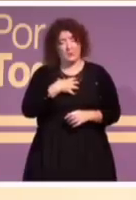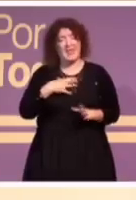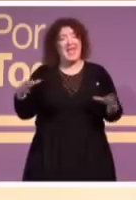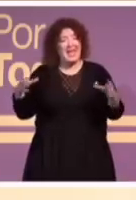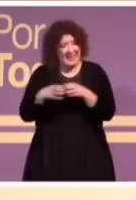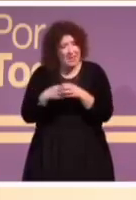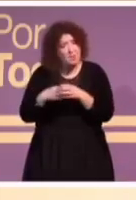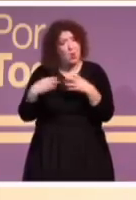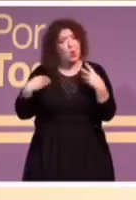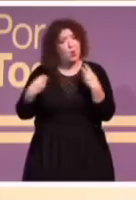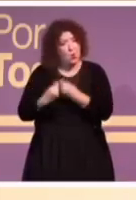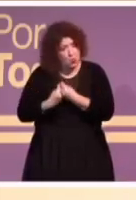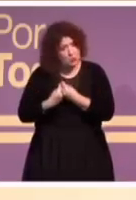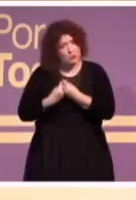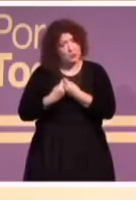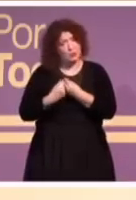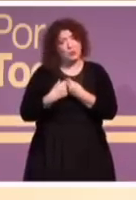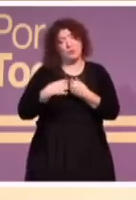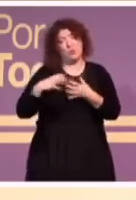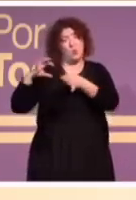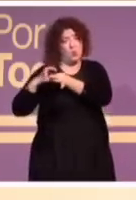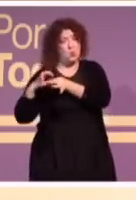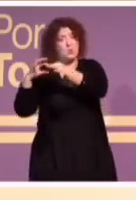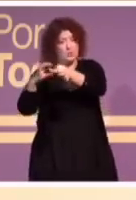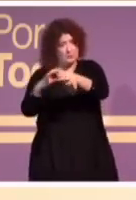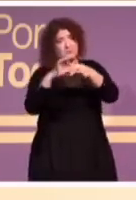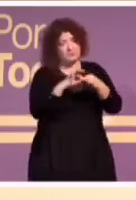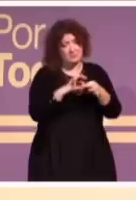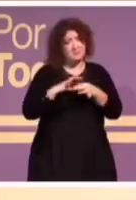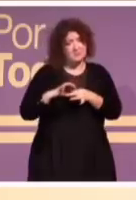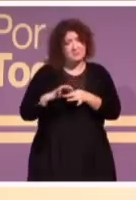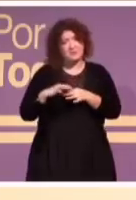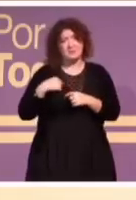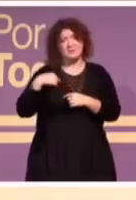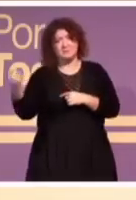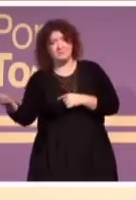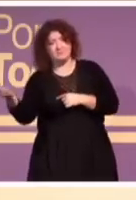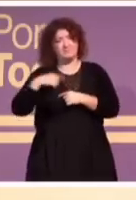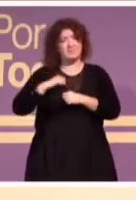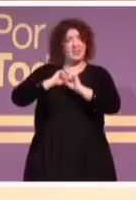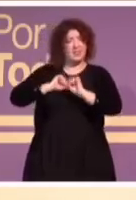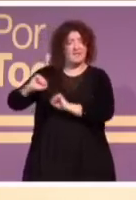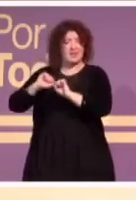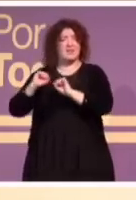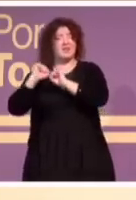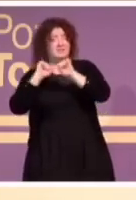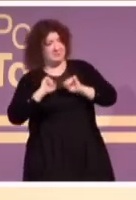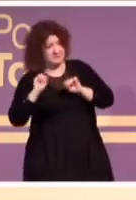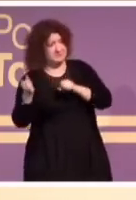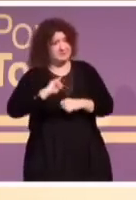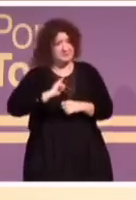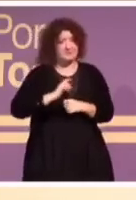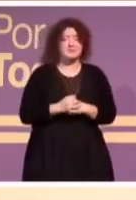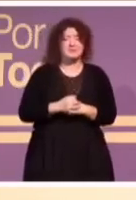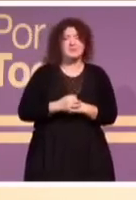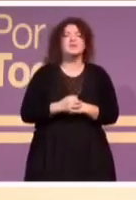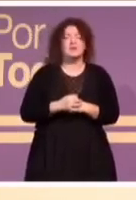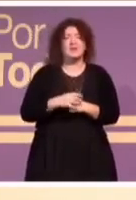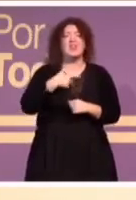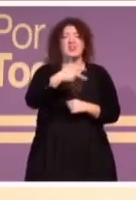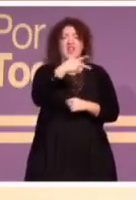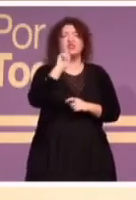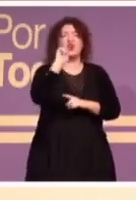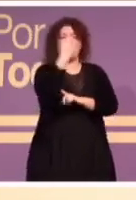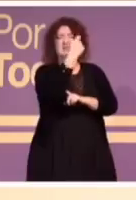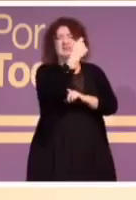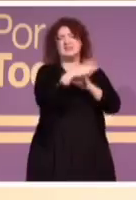equipo, codo a codo, defendiéndonos las unas a las otras, podemos seguir conquistando